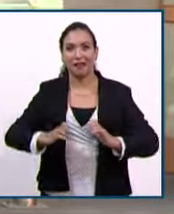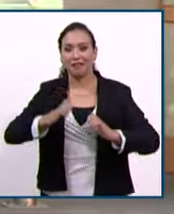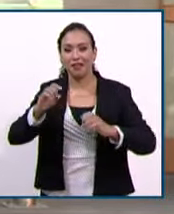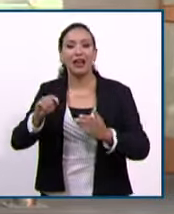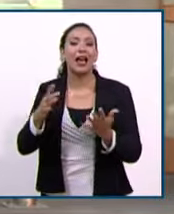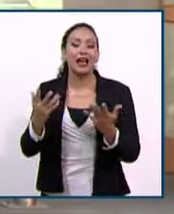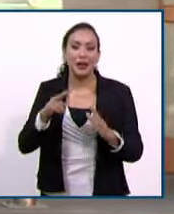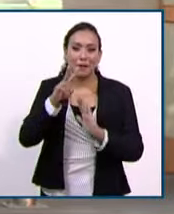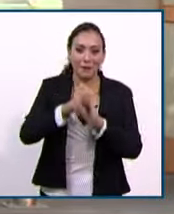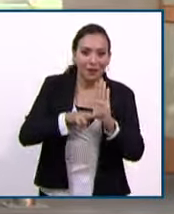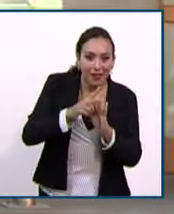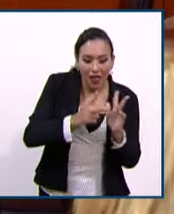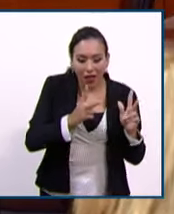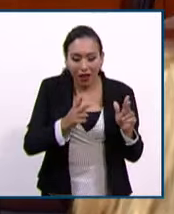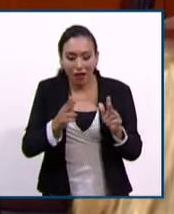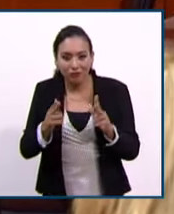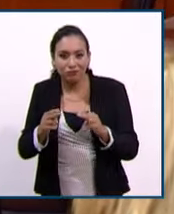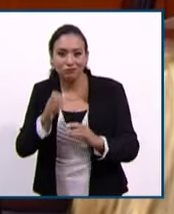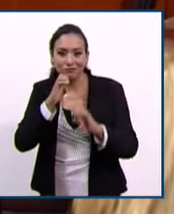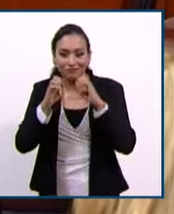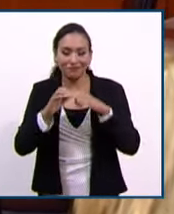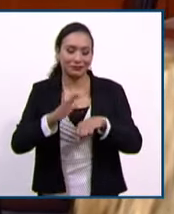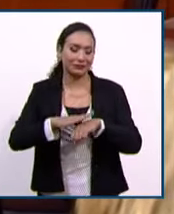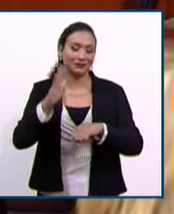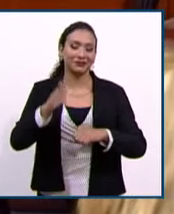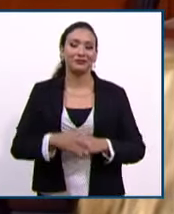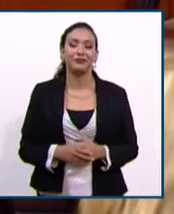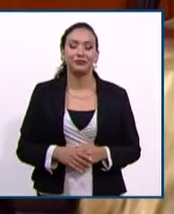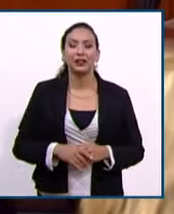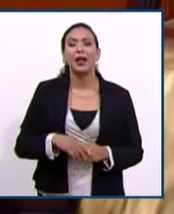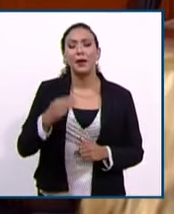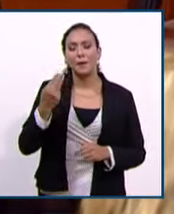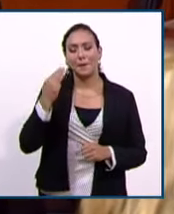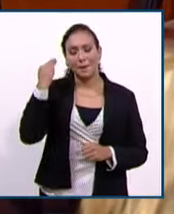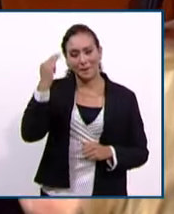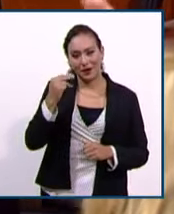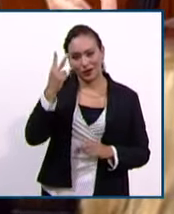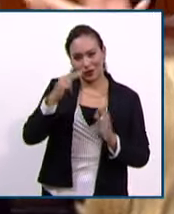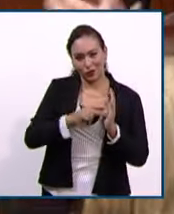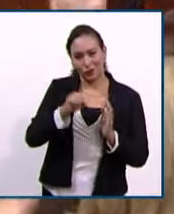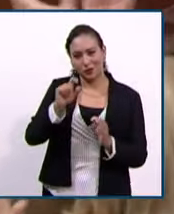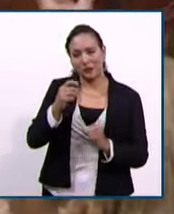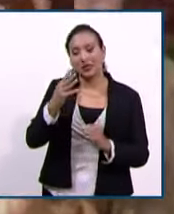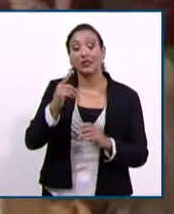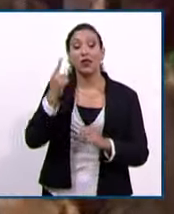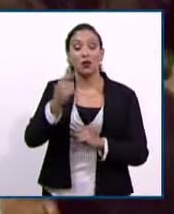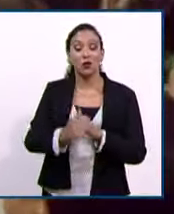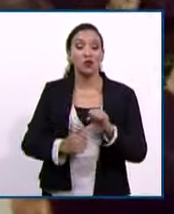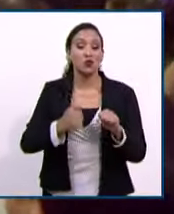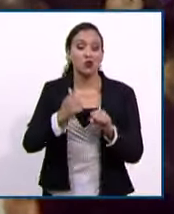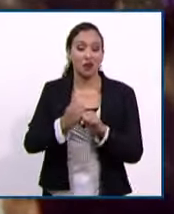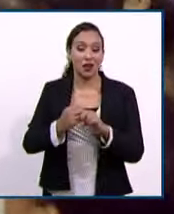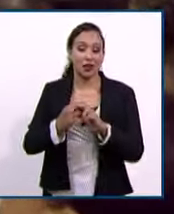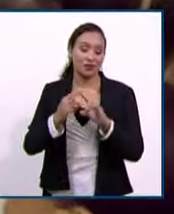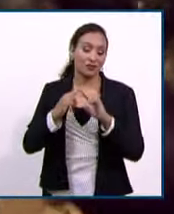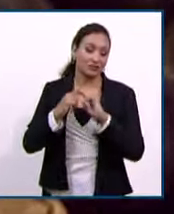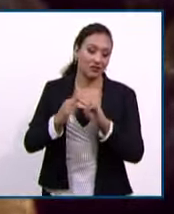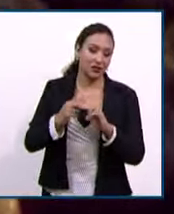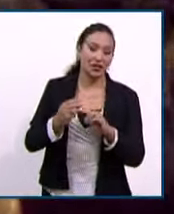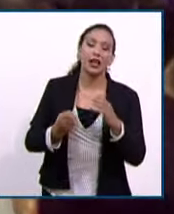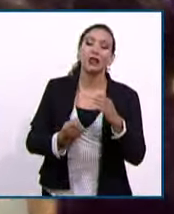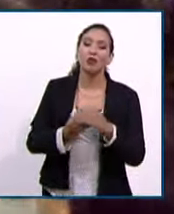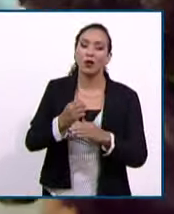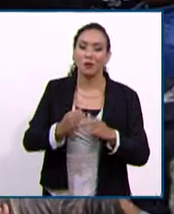documentales, programas, entrevistar. En marzo de 2024 se cumplió un año de la nueva etapa del canal del Poder Judicial de